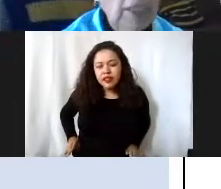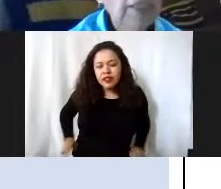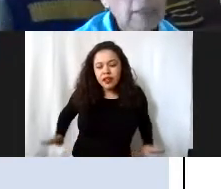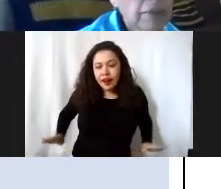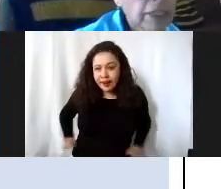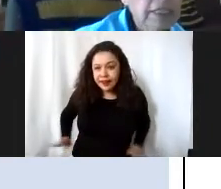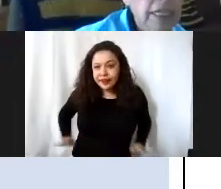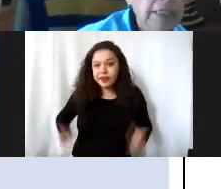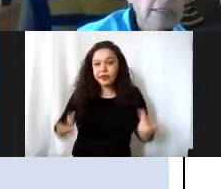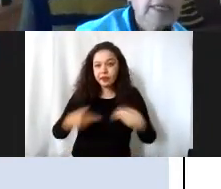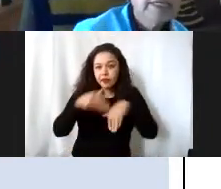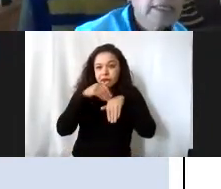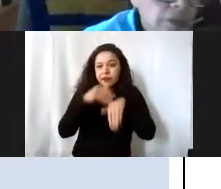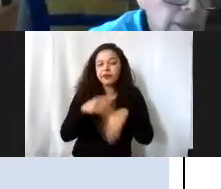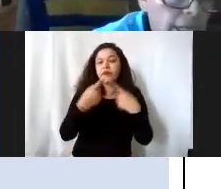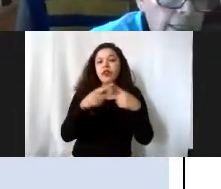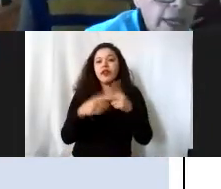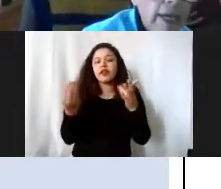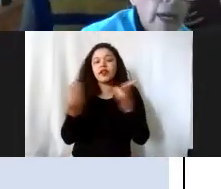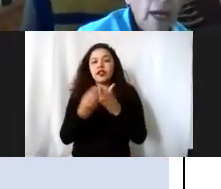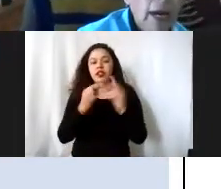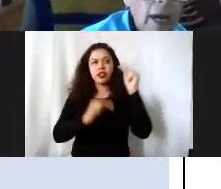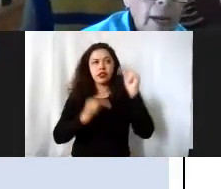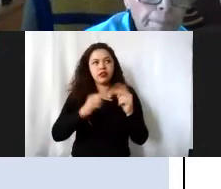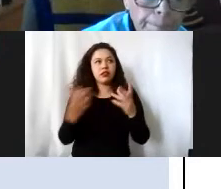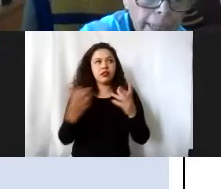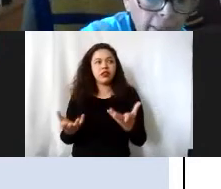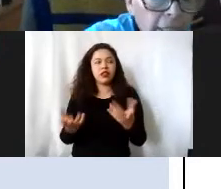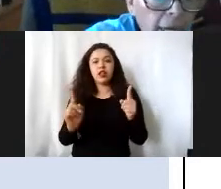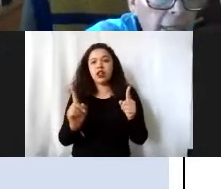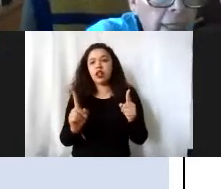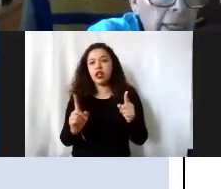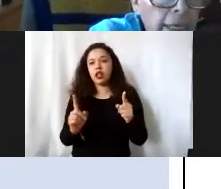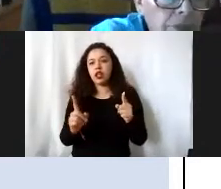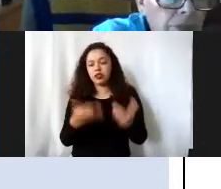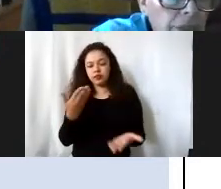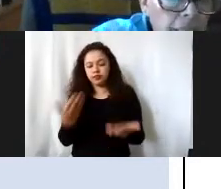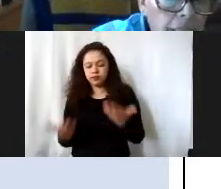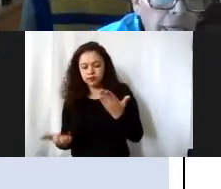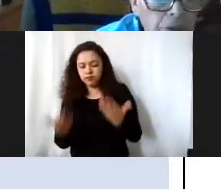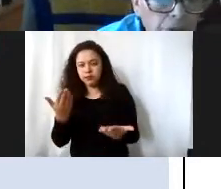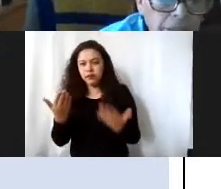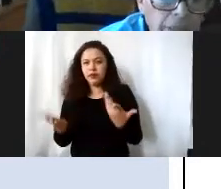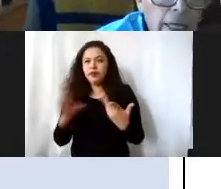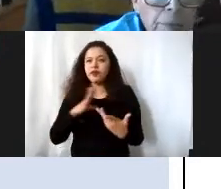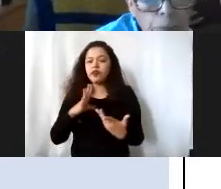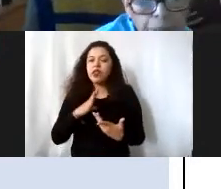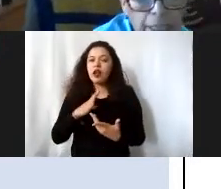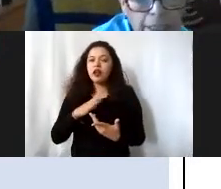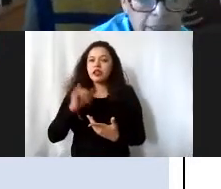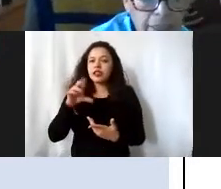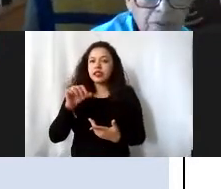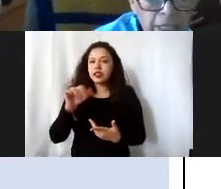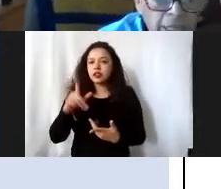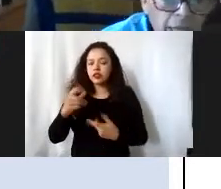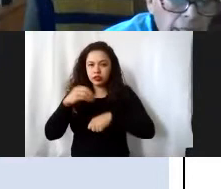comportamiento en diferentes clases, y entonces él llega a plantear estos indicadores. Propiedad,